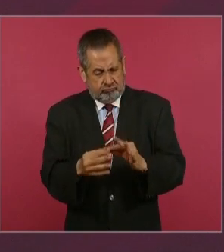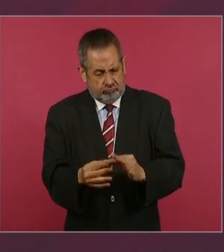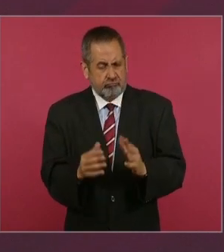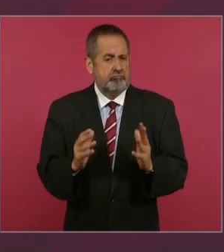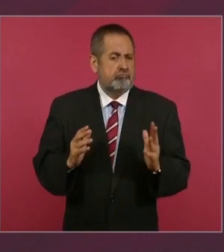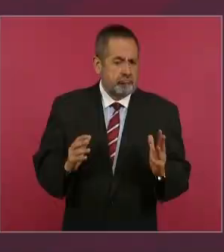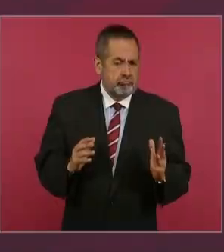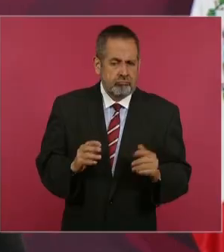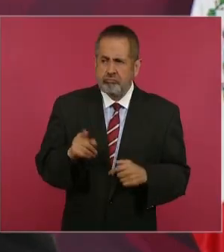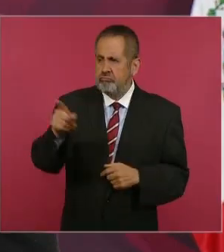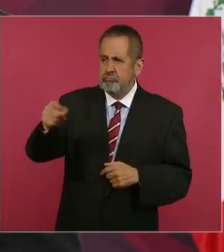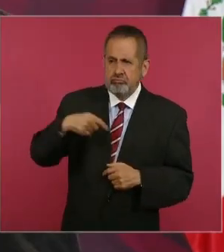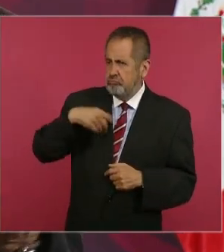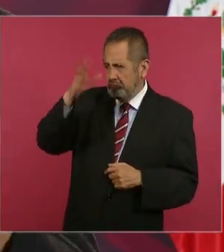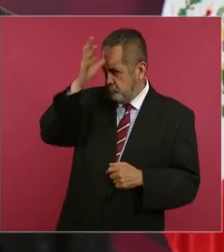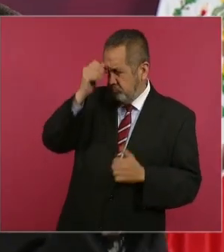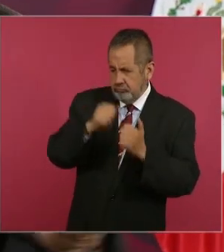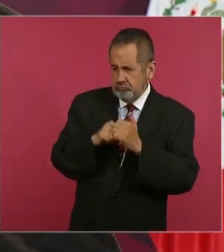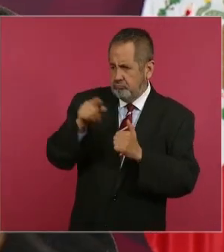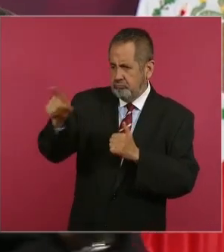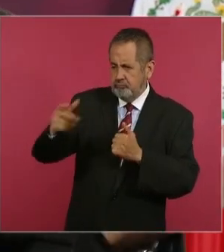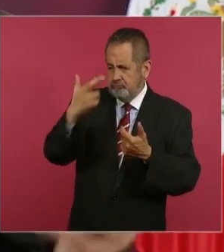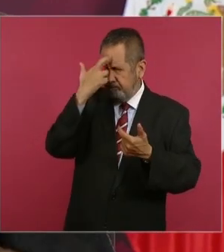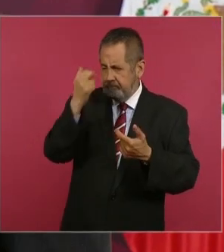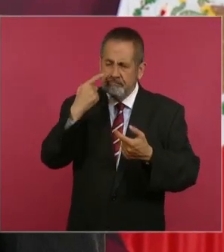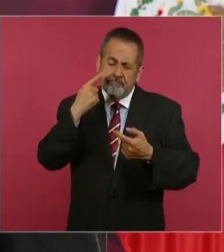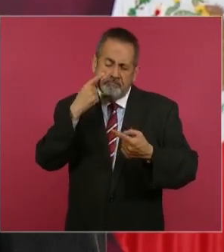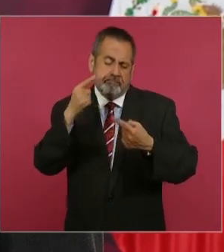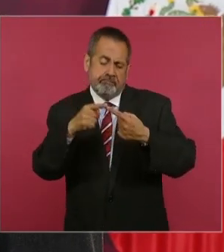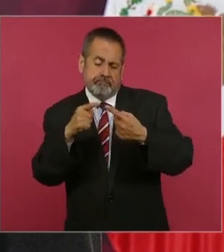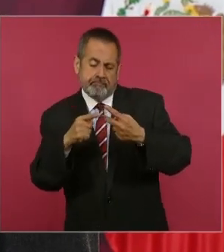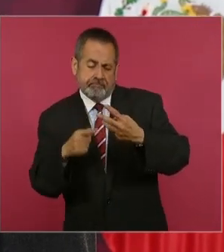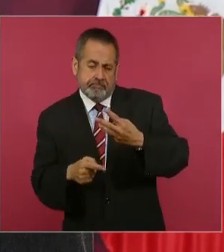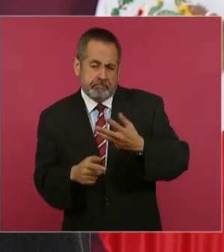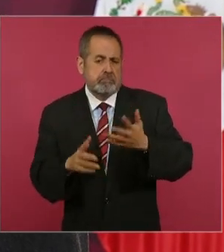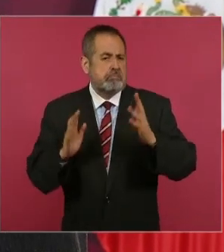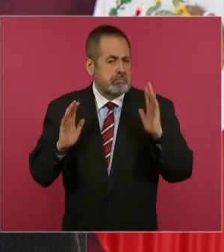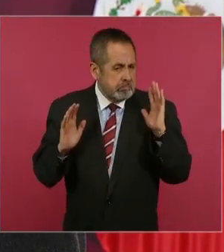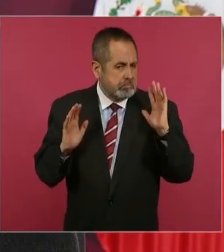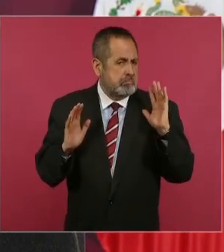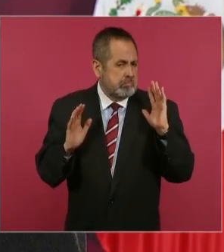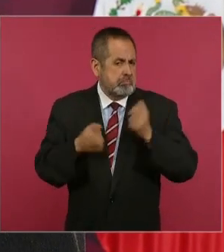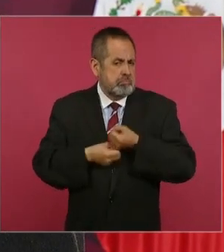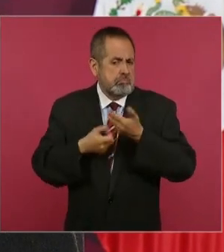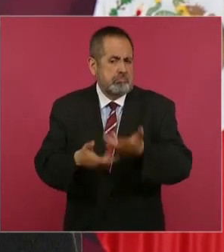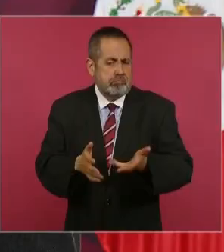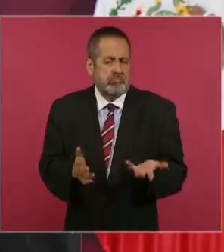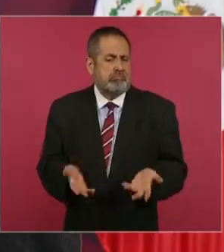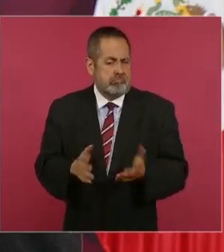el Por qué no estaba uno de acuerdo con alguien y ya